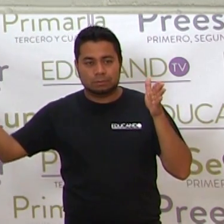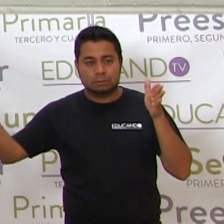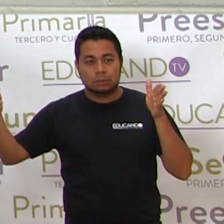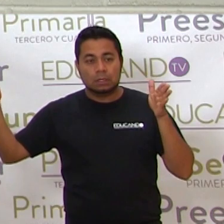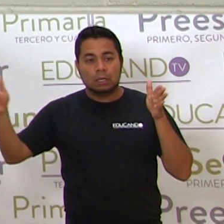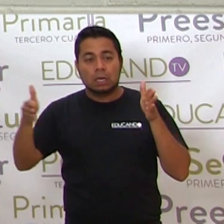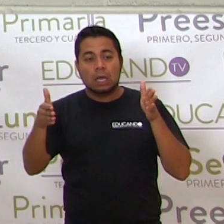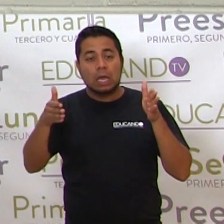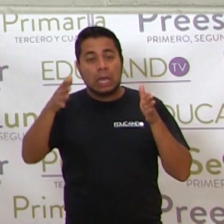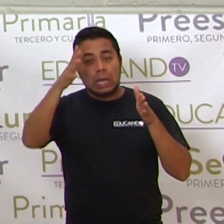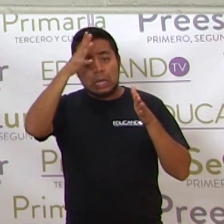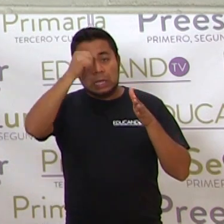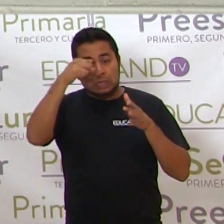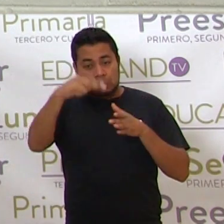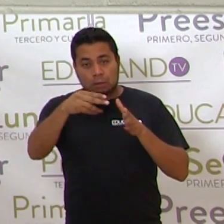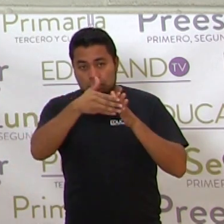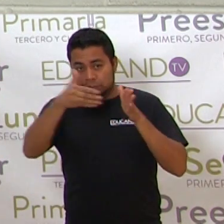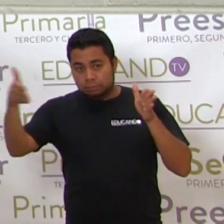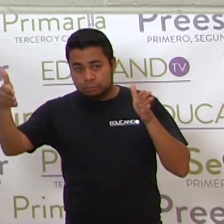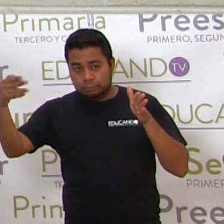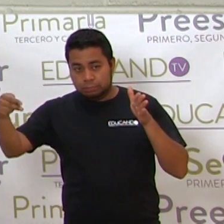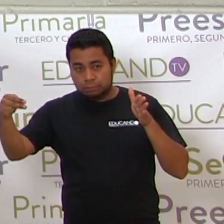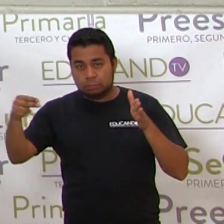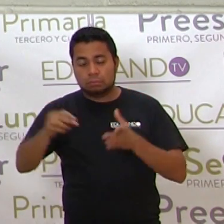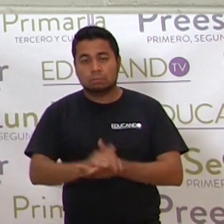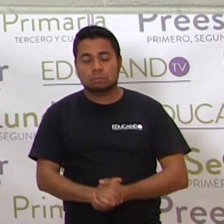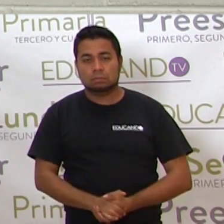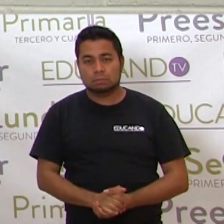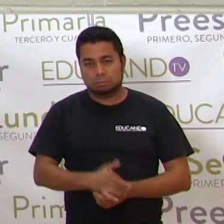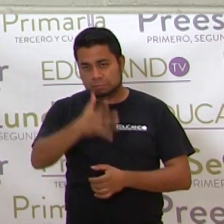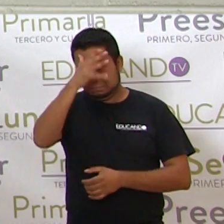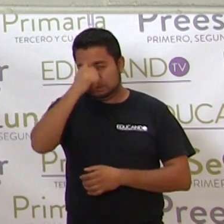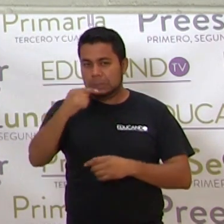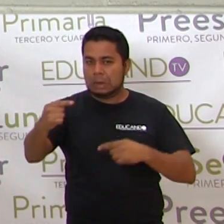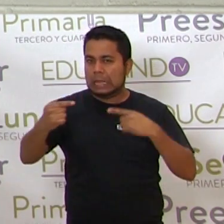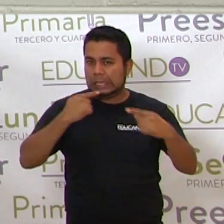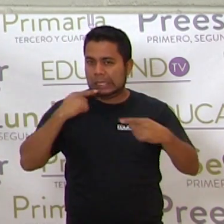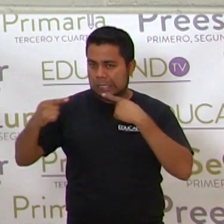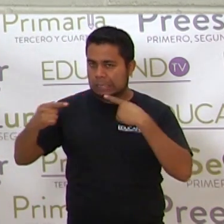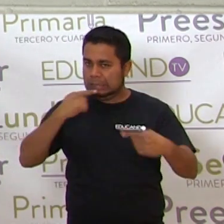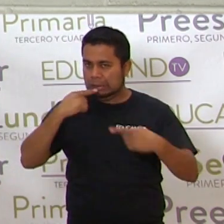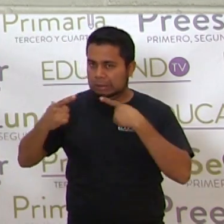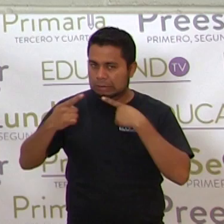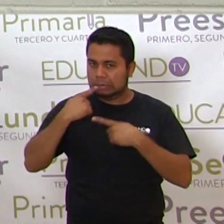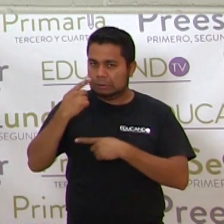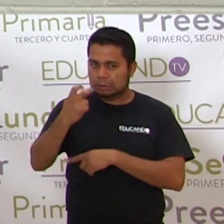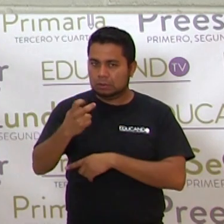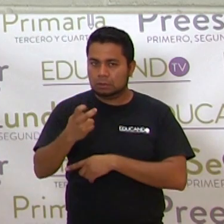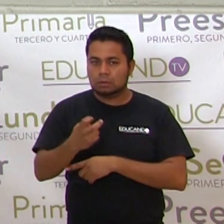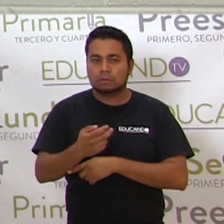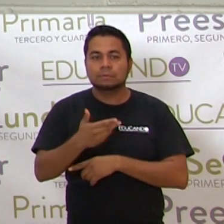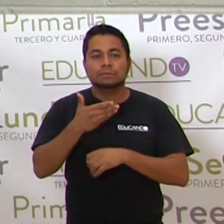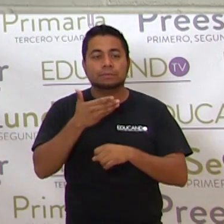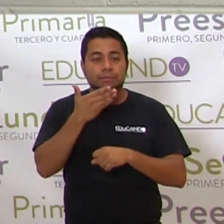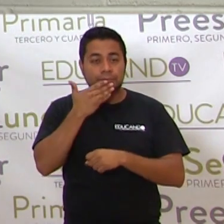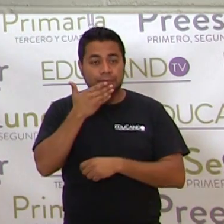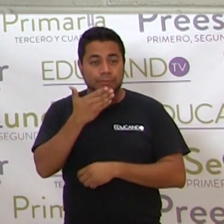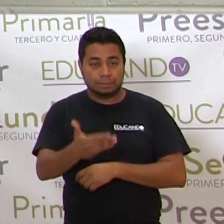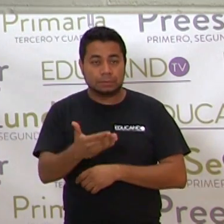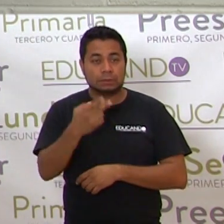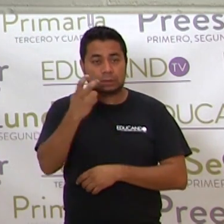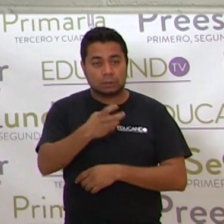¿recuerdas cómo se llama? ¿Bien? ¿Recuerdas los parlamentos? Muy bien, entonces esto que tenemos